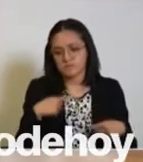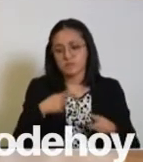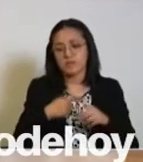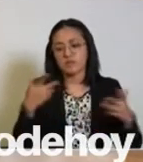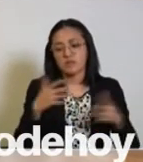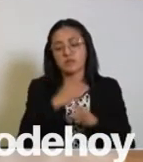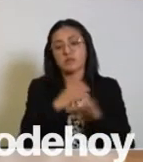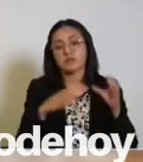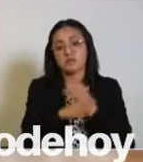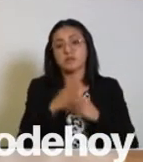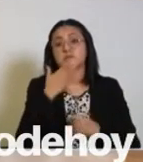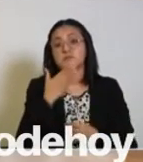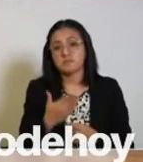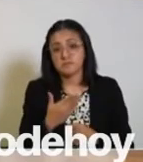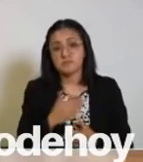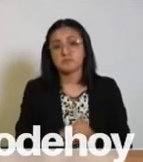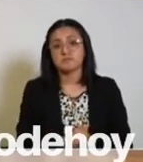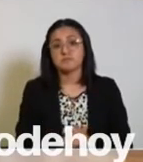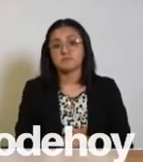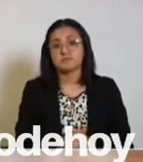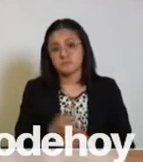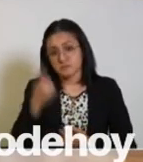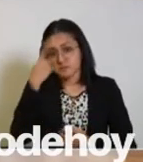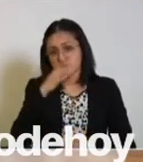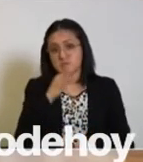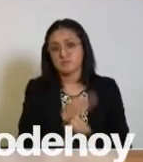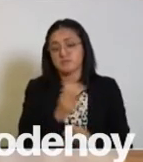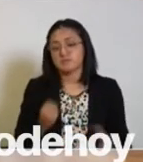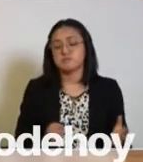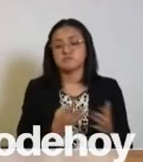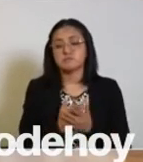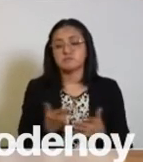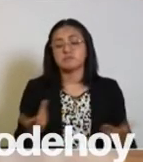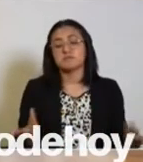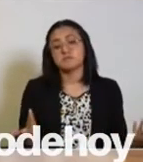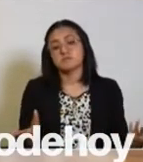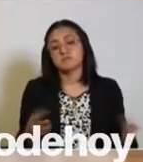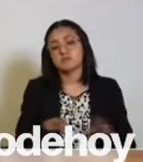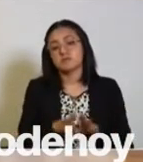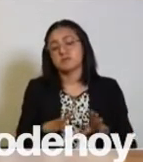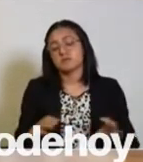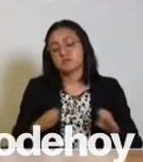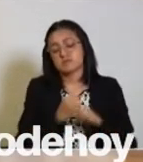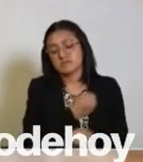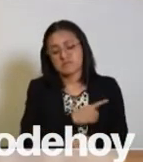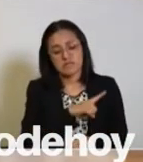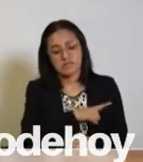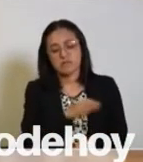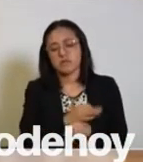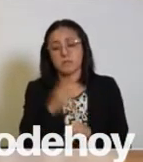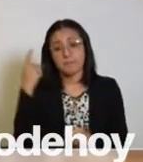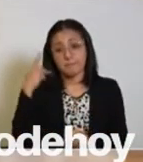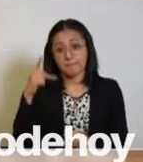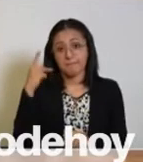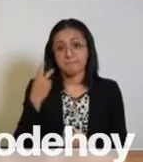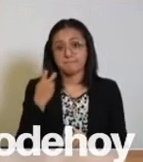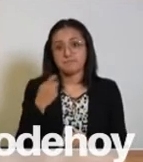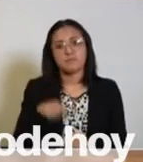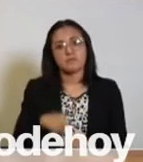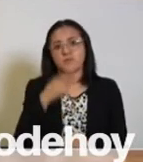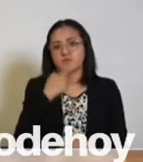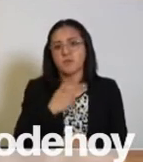hacer las cosas bien para que salgamos de esta crisis puebla capital está en